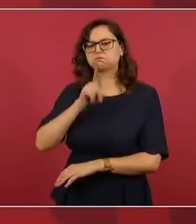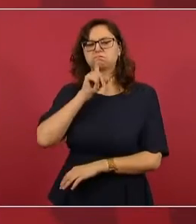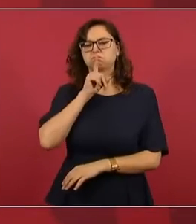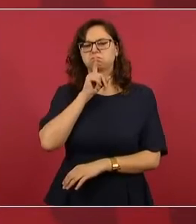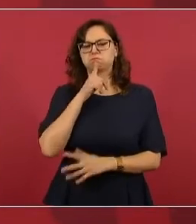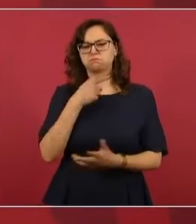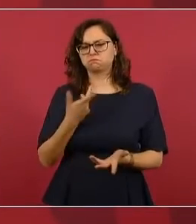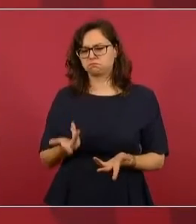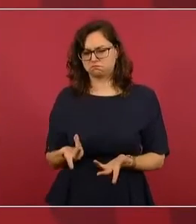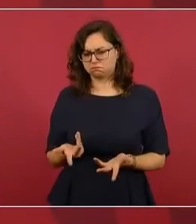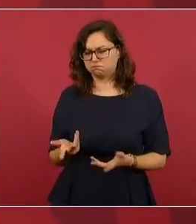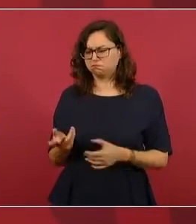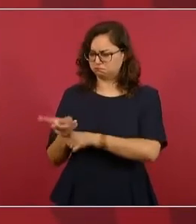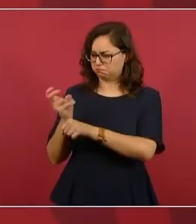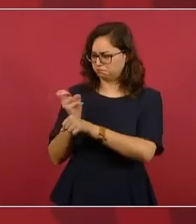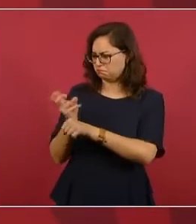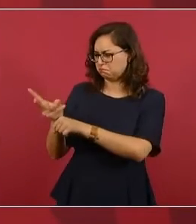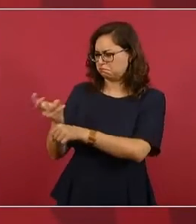llega